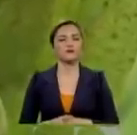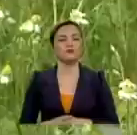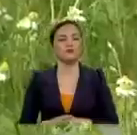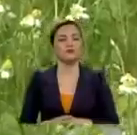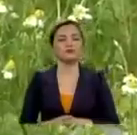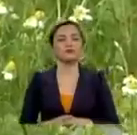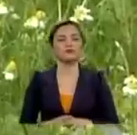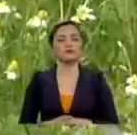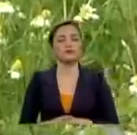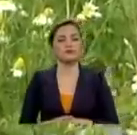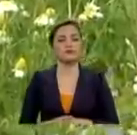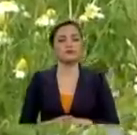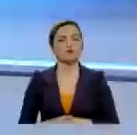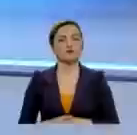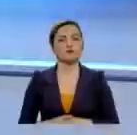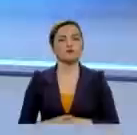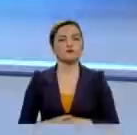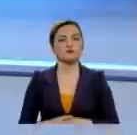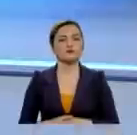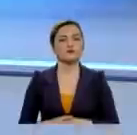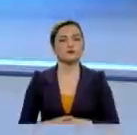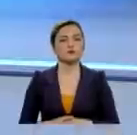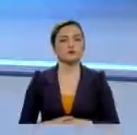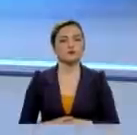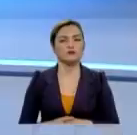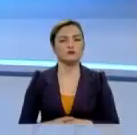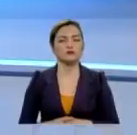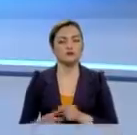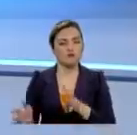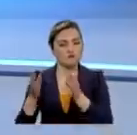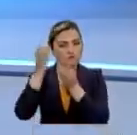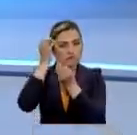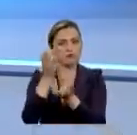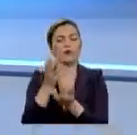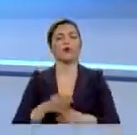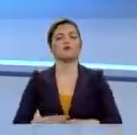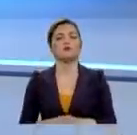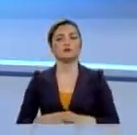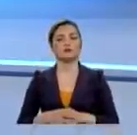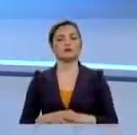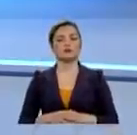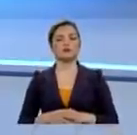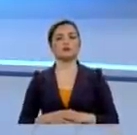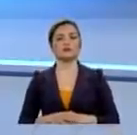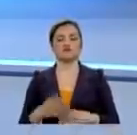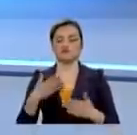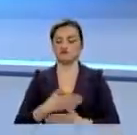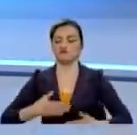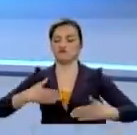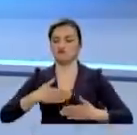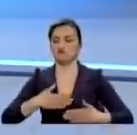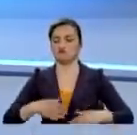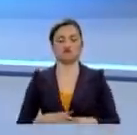Bolagay, Paul Coello, 24 horas. Bien, y a continuación les presentamos una alternativa recreativa